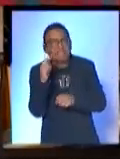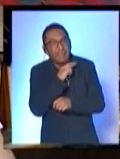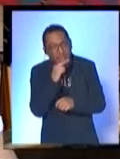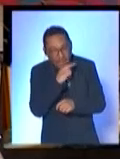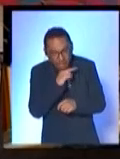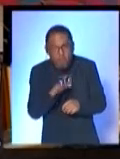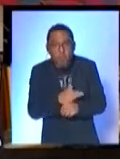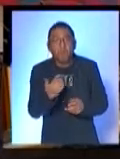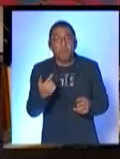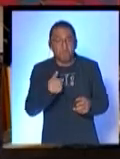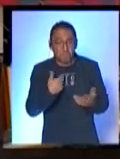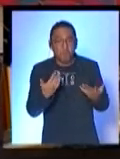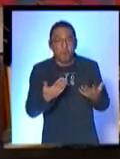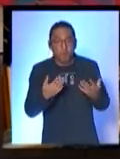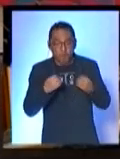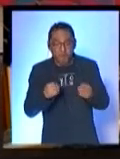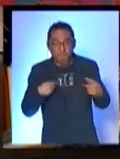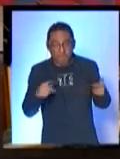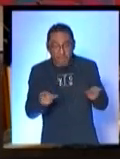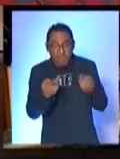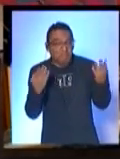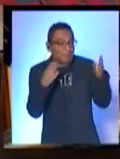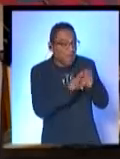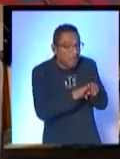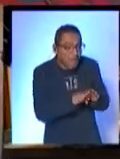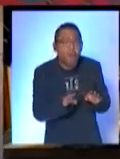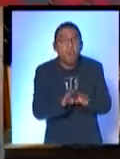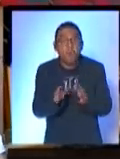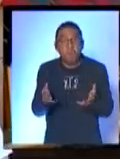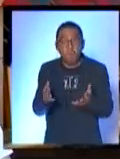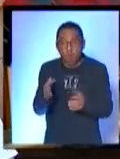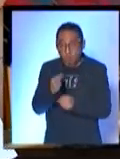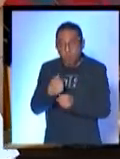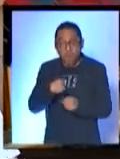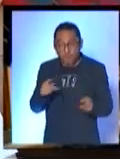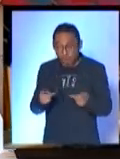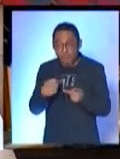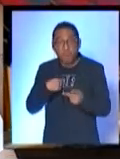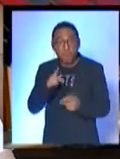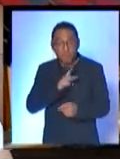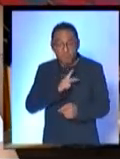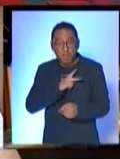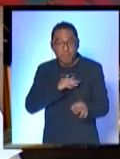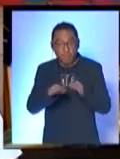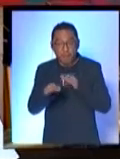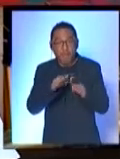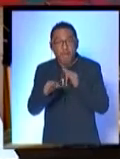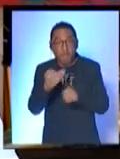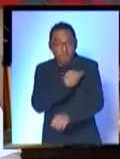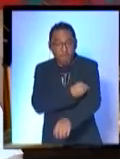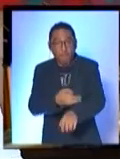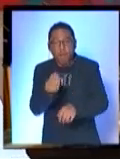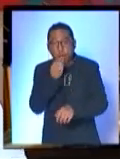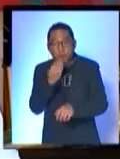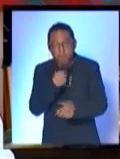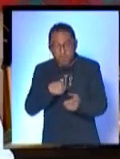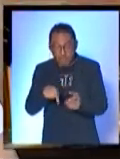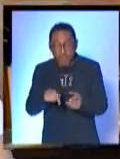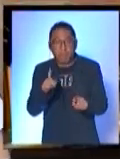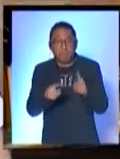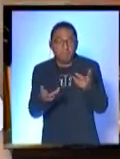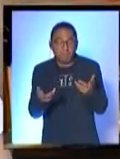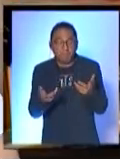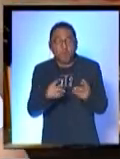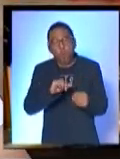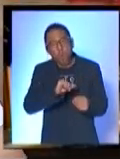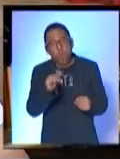van a obligar a cerrar o qué? Porque pues estamos viviendo de esto y además familia, que dependen y que trabajamos aquí, también dependen de uno. Otra